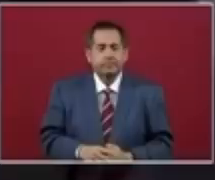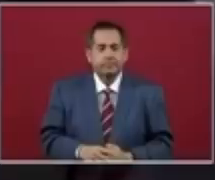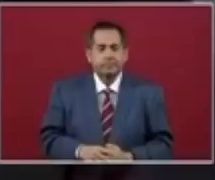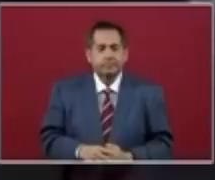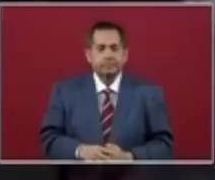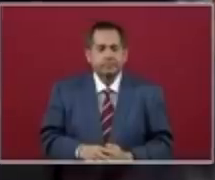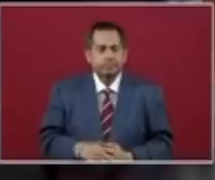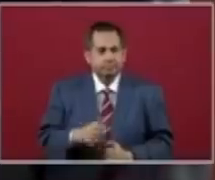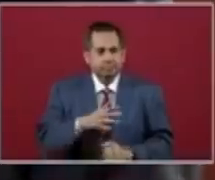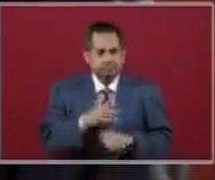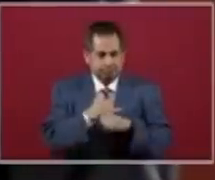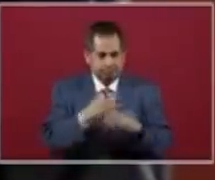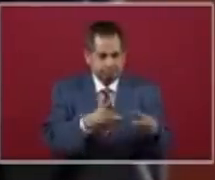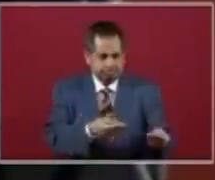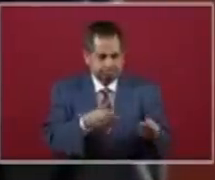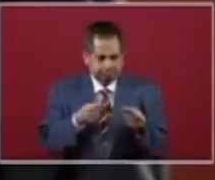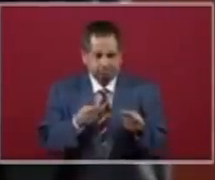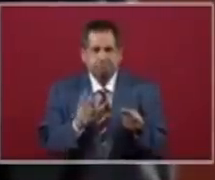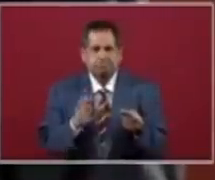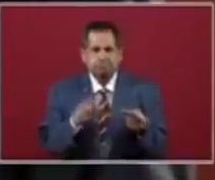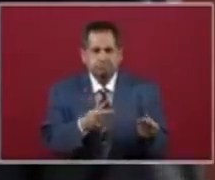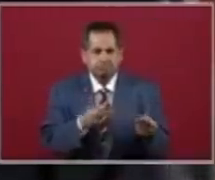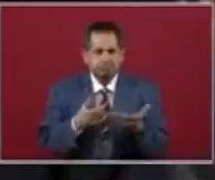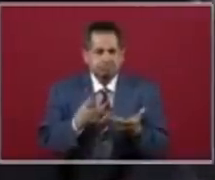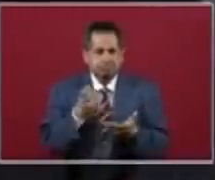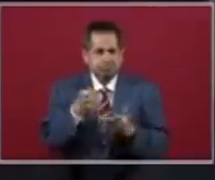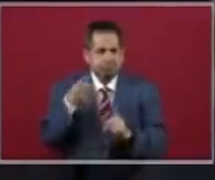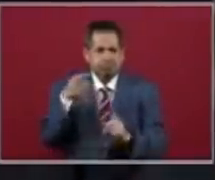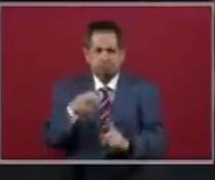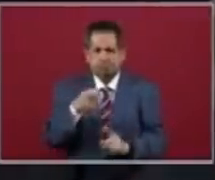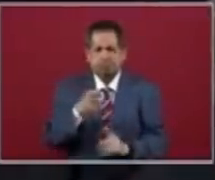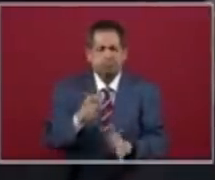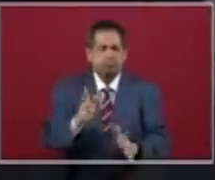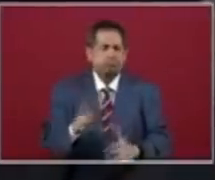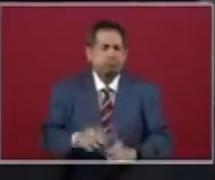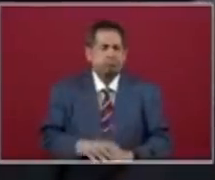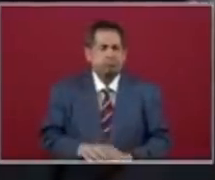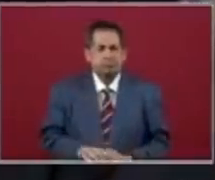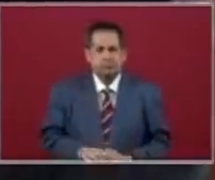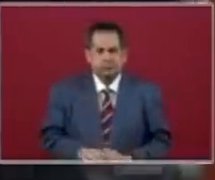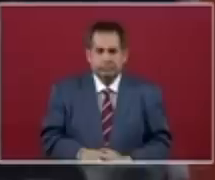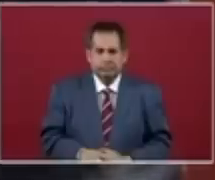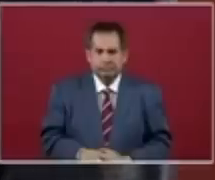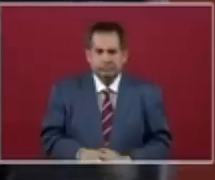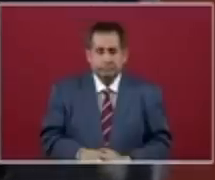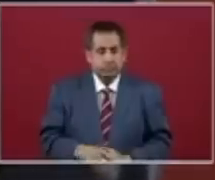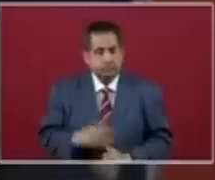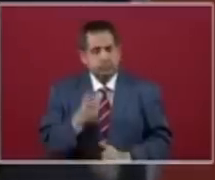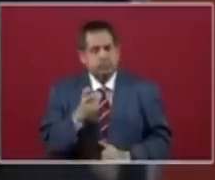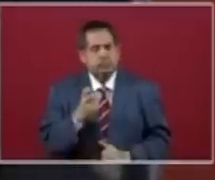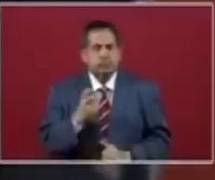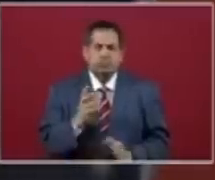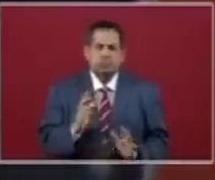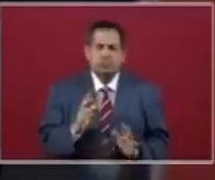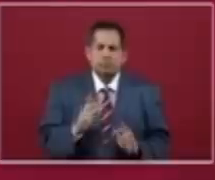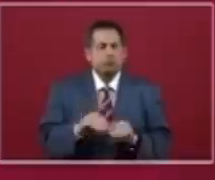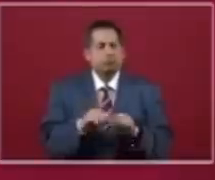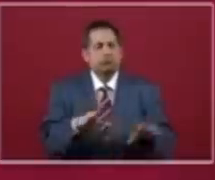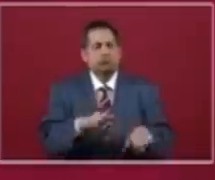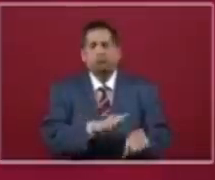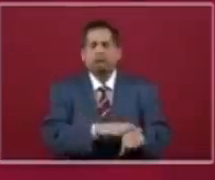Tengo información en ese sentido. Y eso es lo